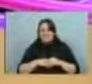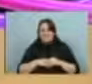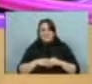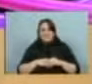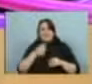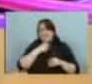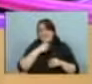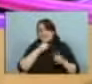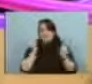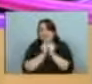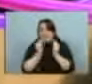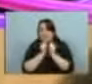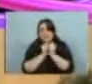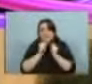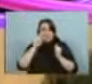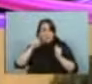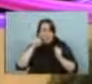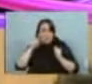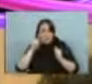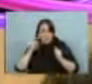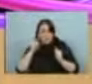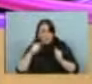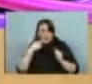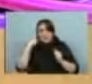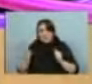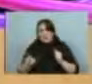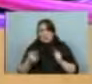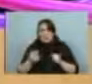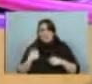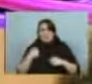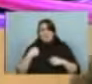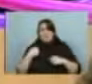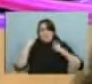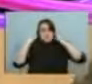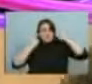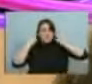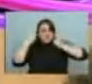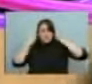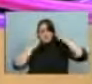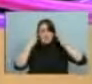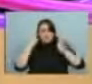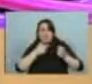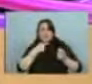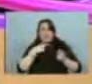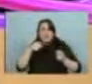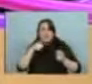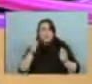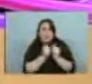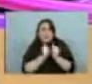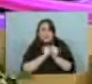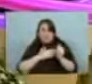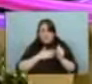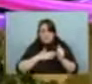Quiero estar contigo, no me importa el que dirán. Sos un sueño convertido en mujer fatal. Cuando quieras